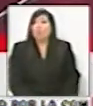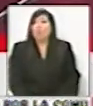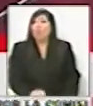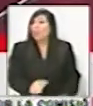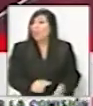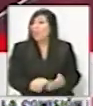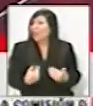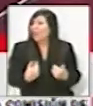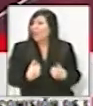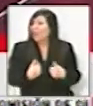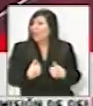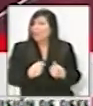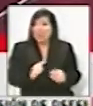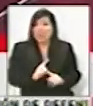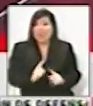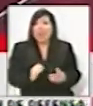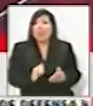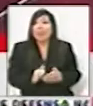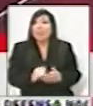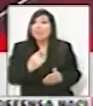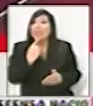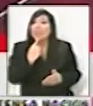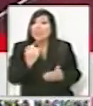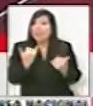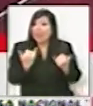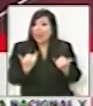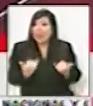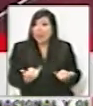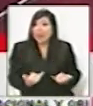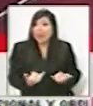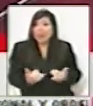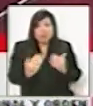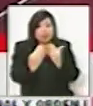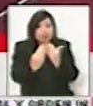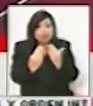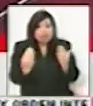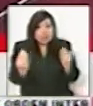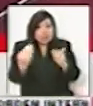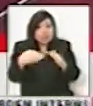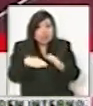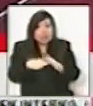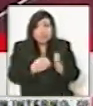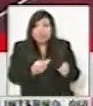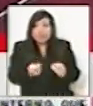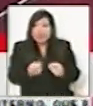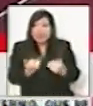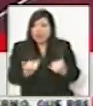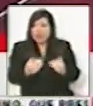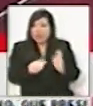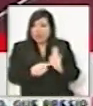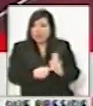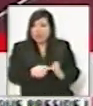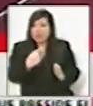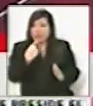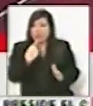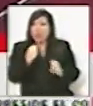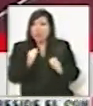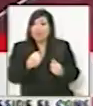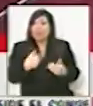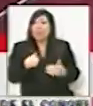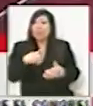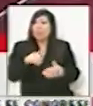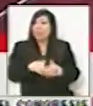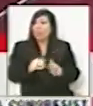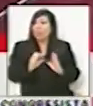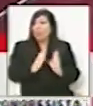es que no tengamos una organización, es que lo que se está diciendo acá es que hay barreras de acceso por el mecanismo que hoy se plantea decir, que es el que